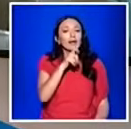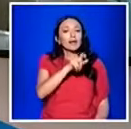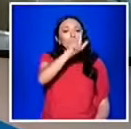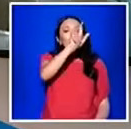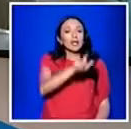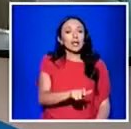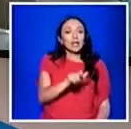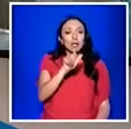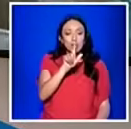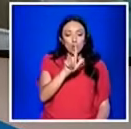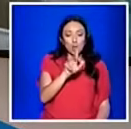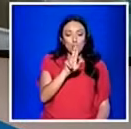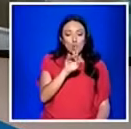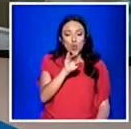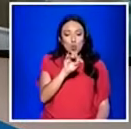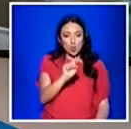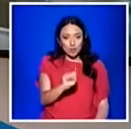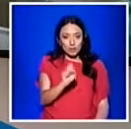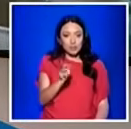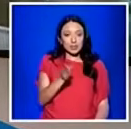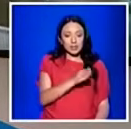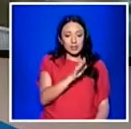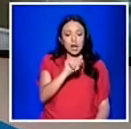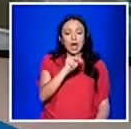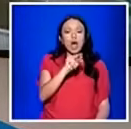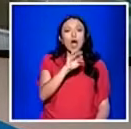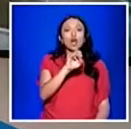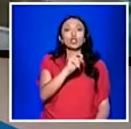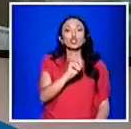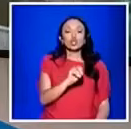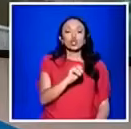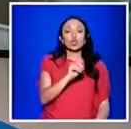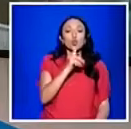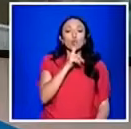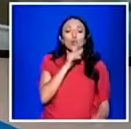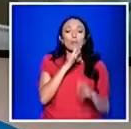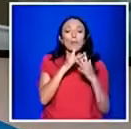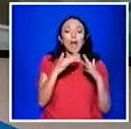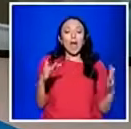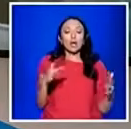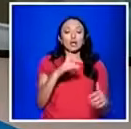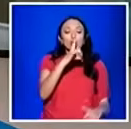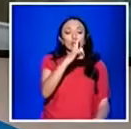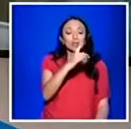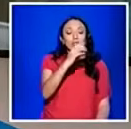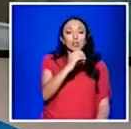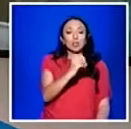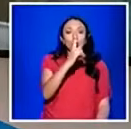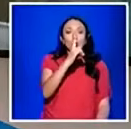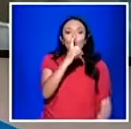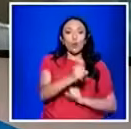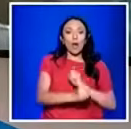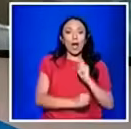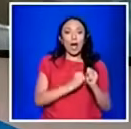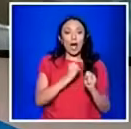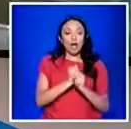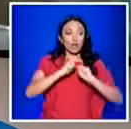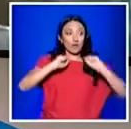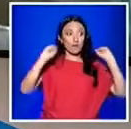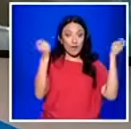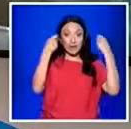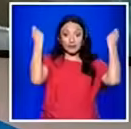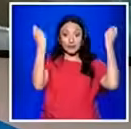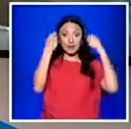Antonio Quillupangui, quien cumple 101 años y le están preparando toda la fiesta